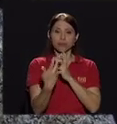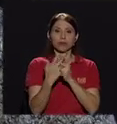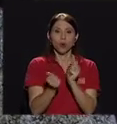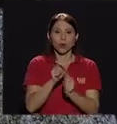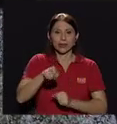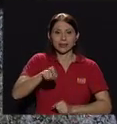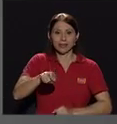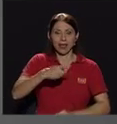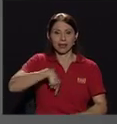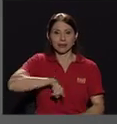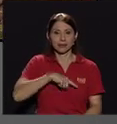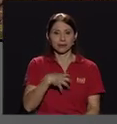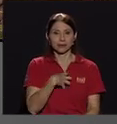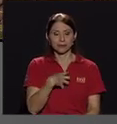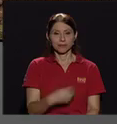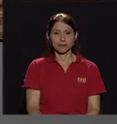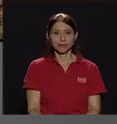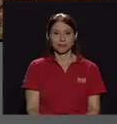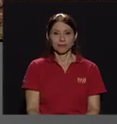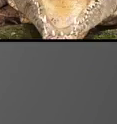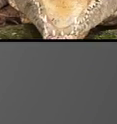nuestras necesidades.